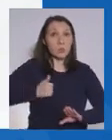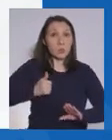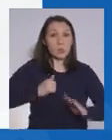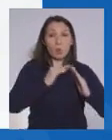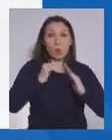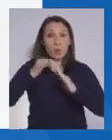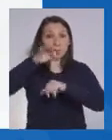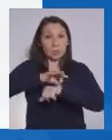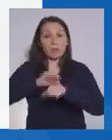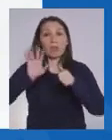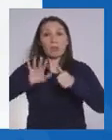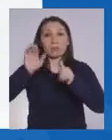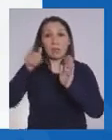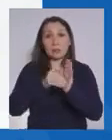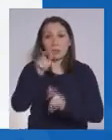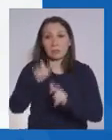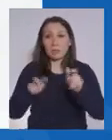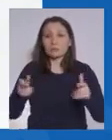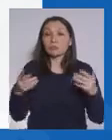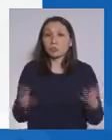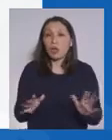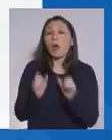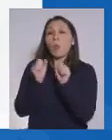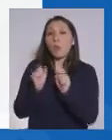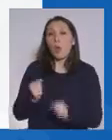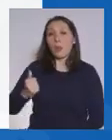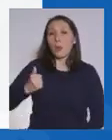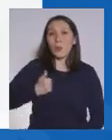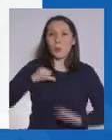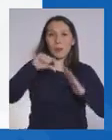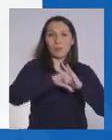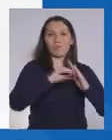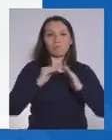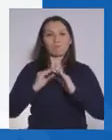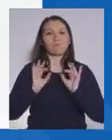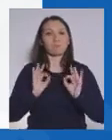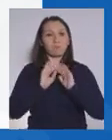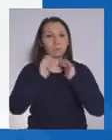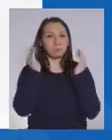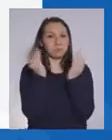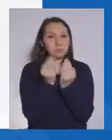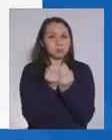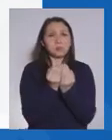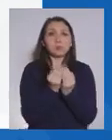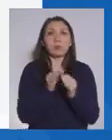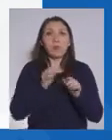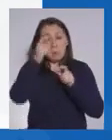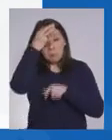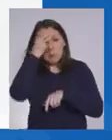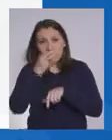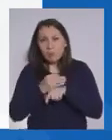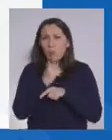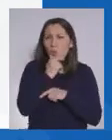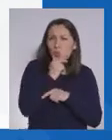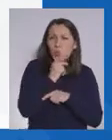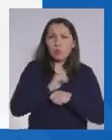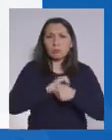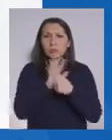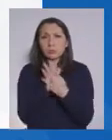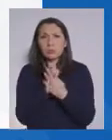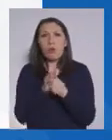16.000 personas personas que han podido realizar su aislamiento efectivo casos activos casos sospechosos